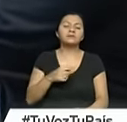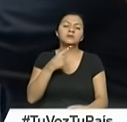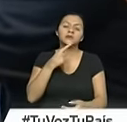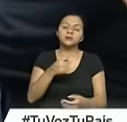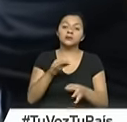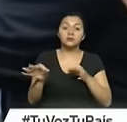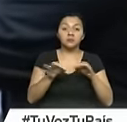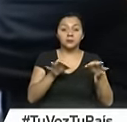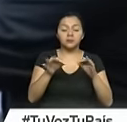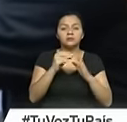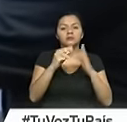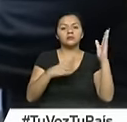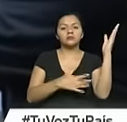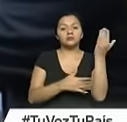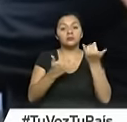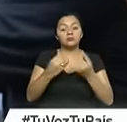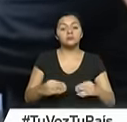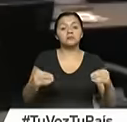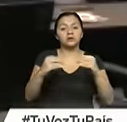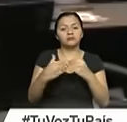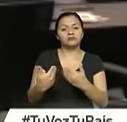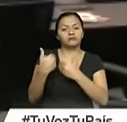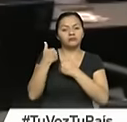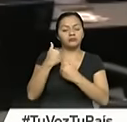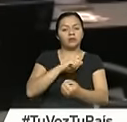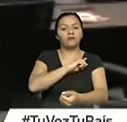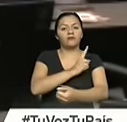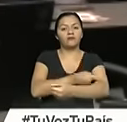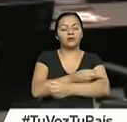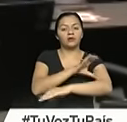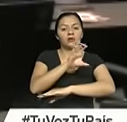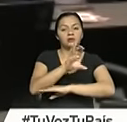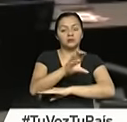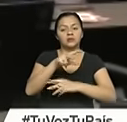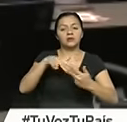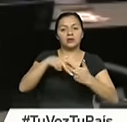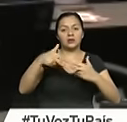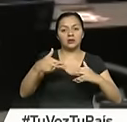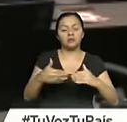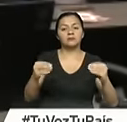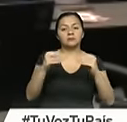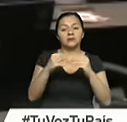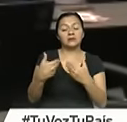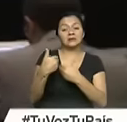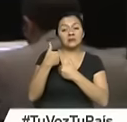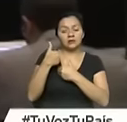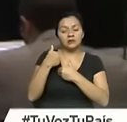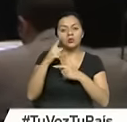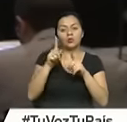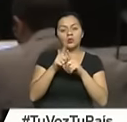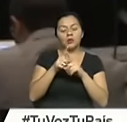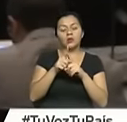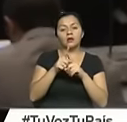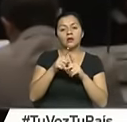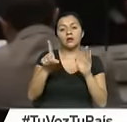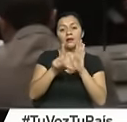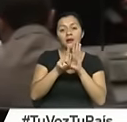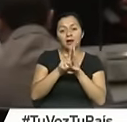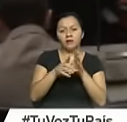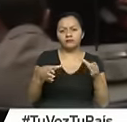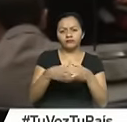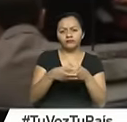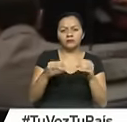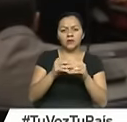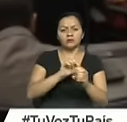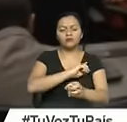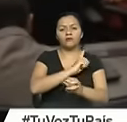explicó que este proyecto permitirá el fortalecimiento regional, pues se contará con una plataforma legal para detener actividades